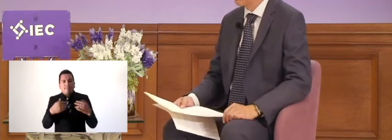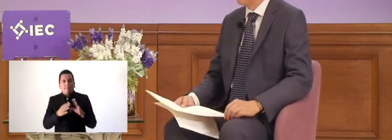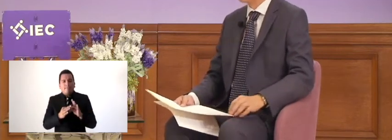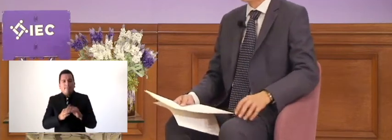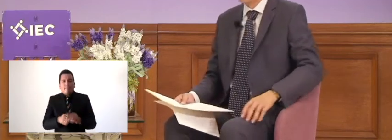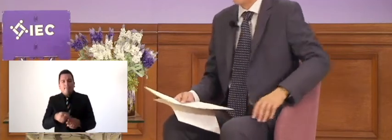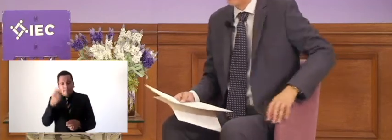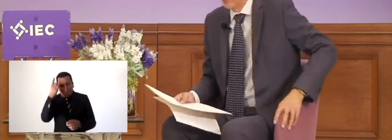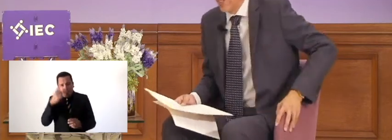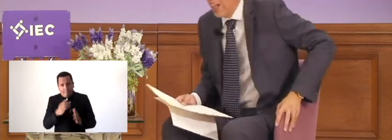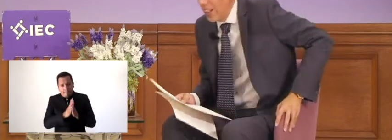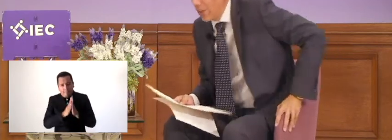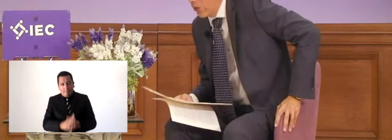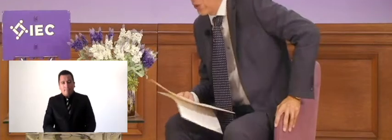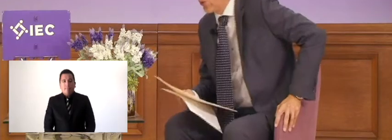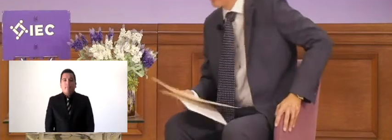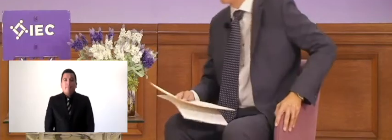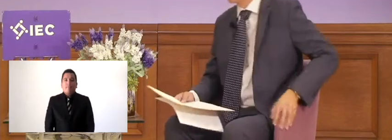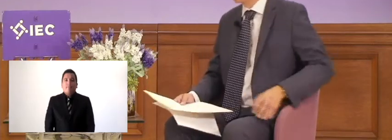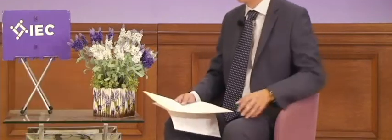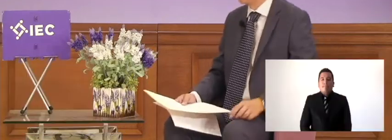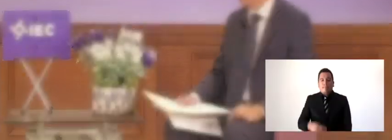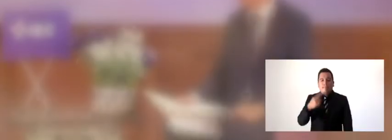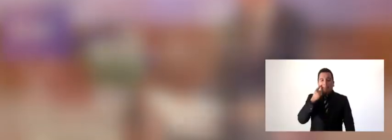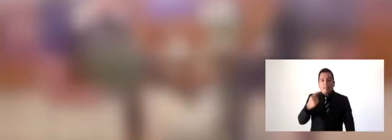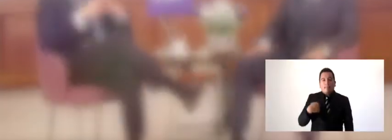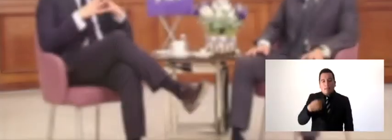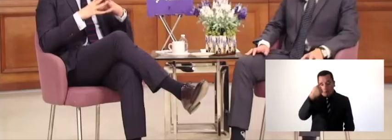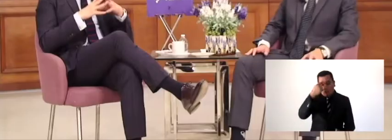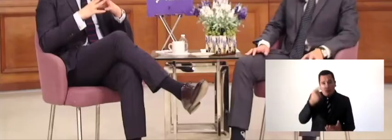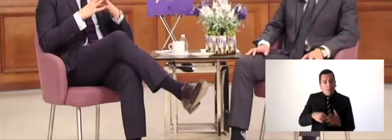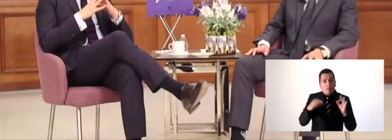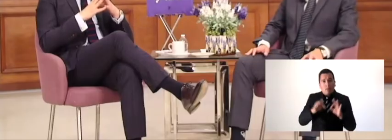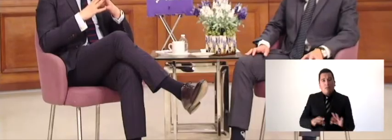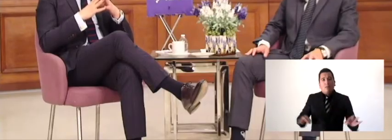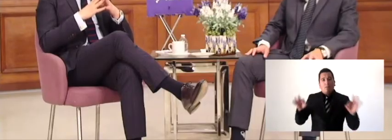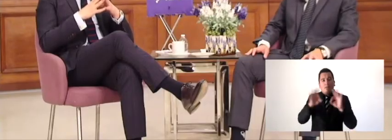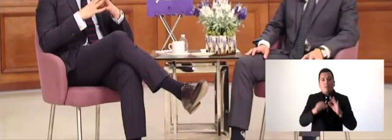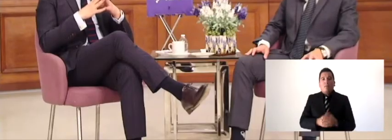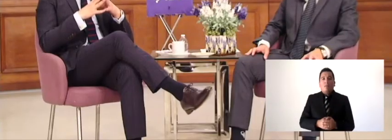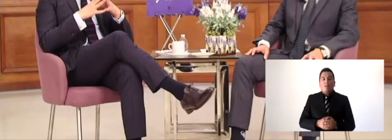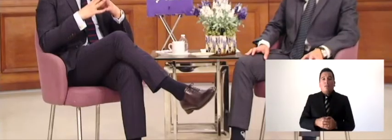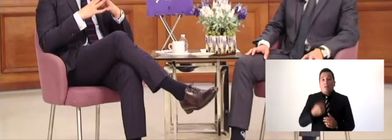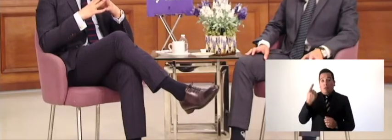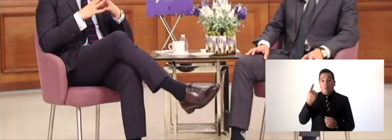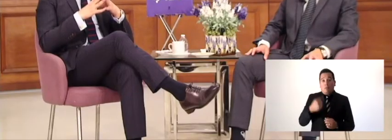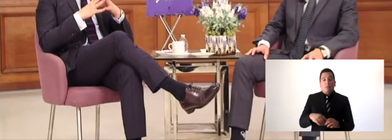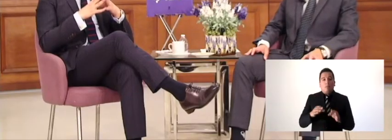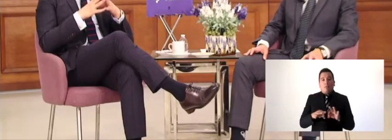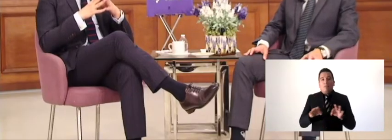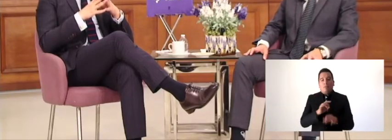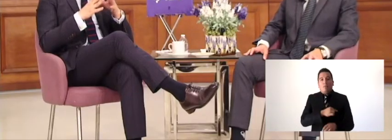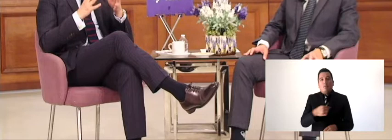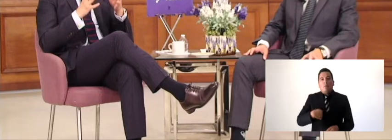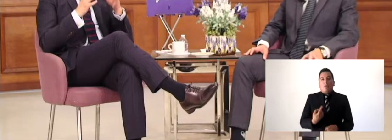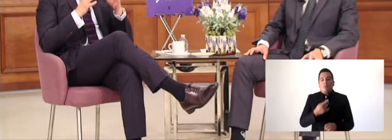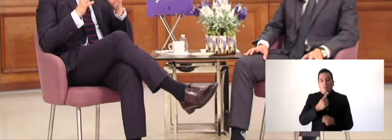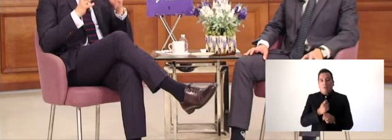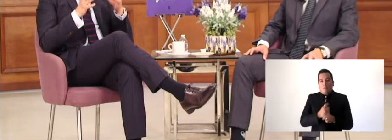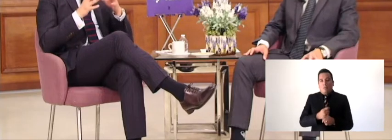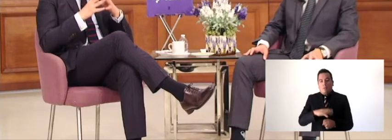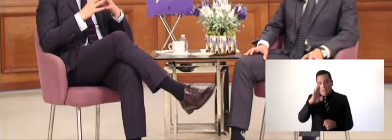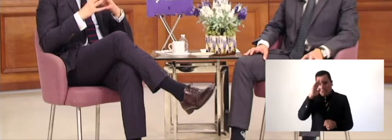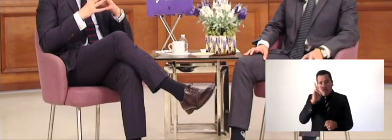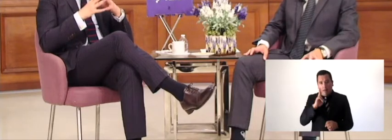años? Platícanos, doctor, si eres tan amable. Mira, yo creo que es muy importante, uno, encontrar en